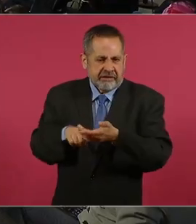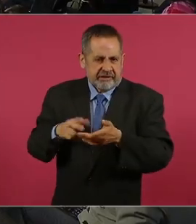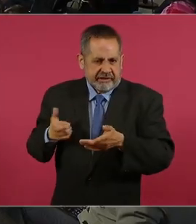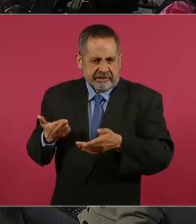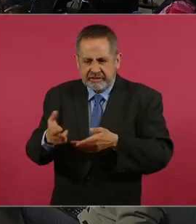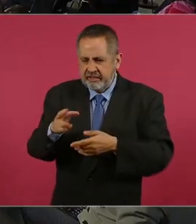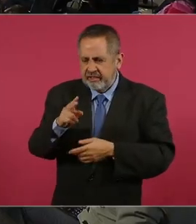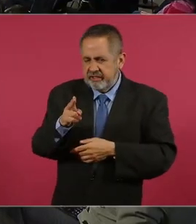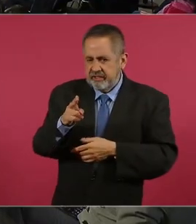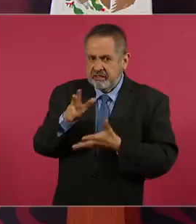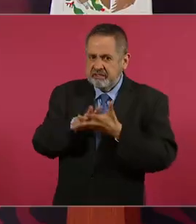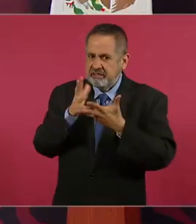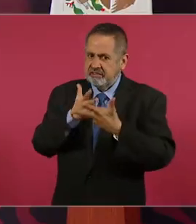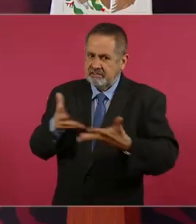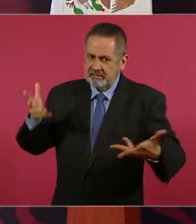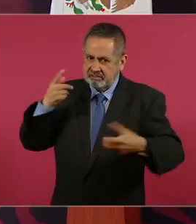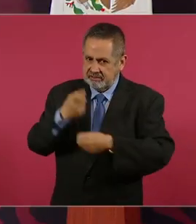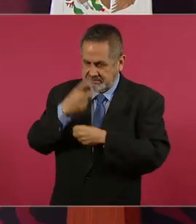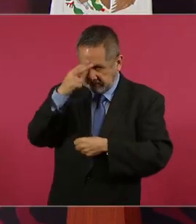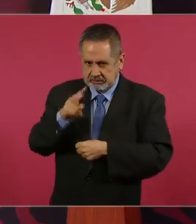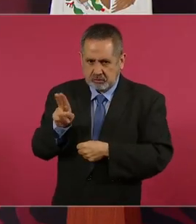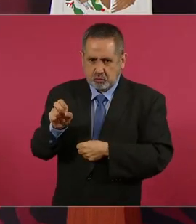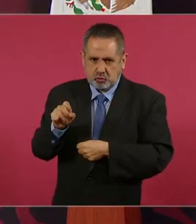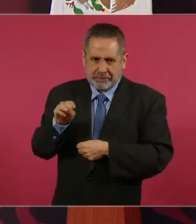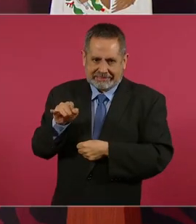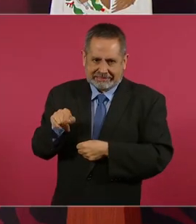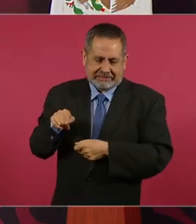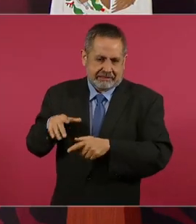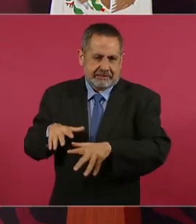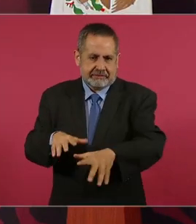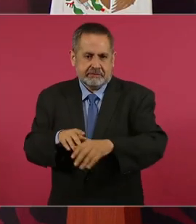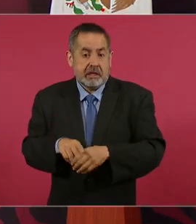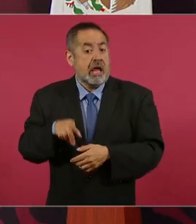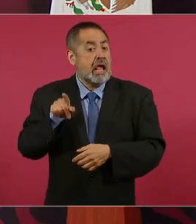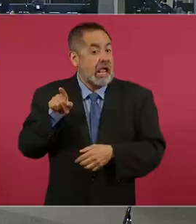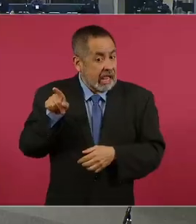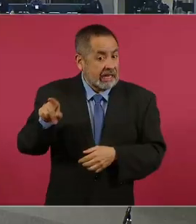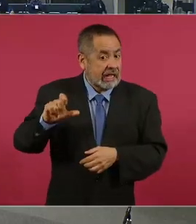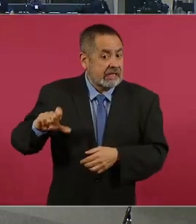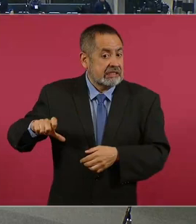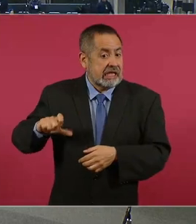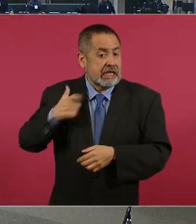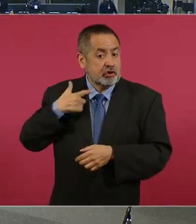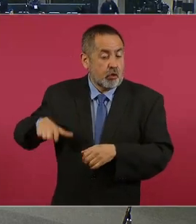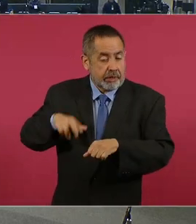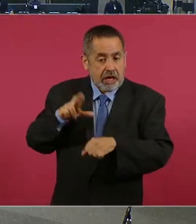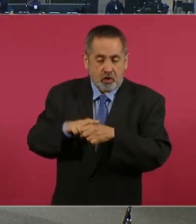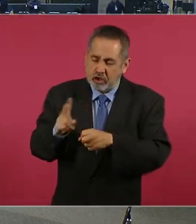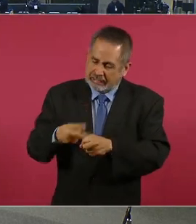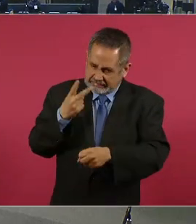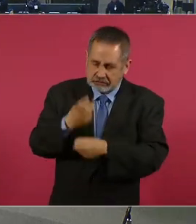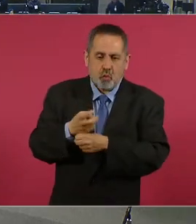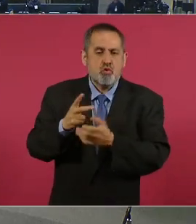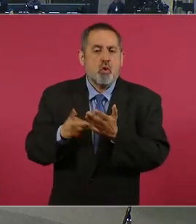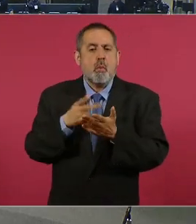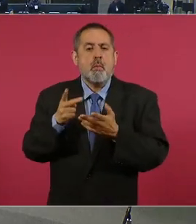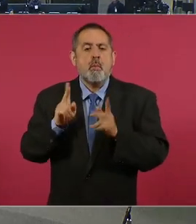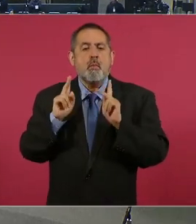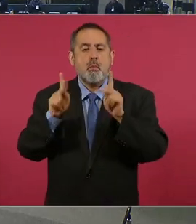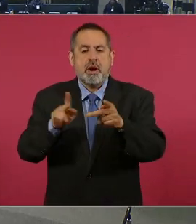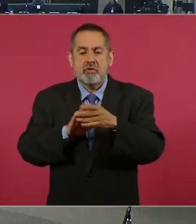río más grande de México, y él hace ese segundo puente. Y